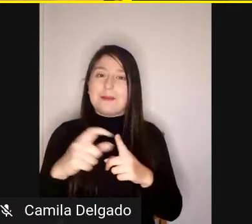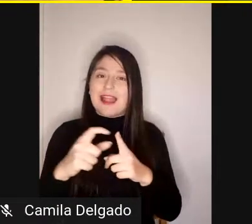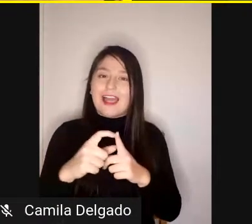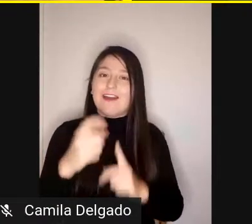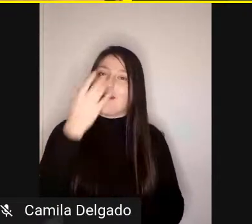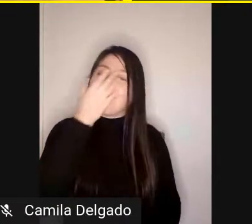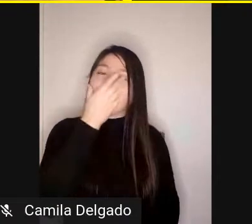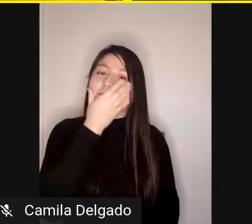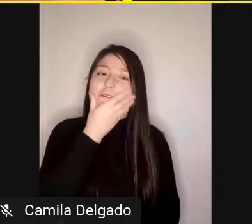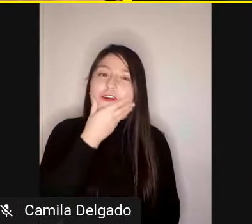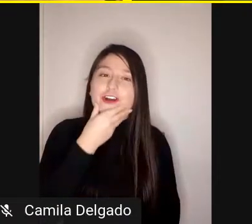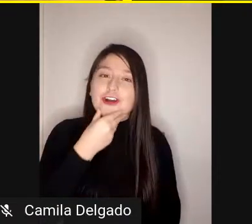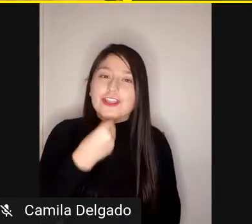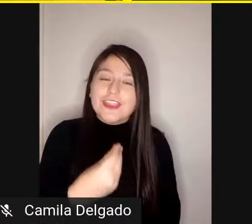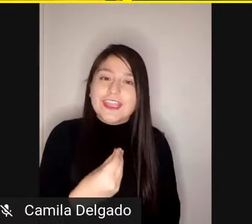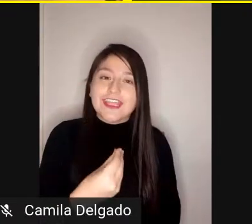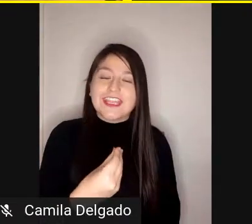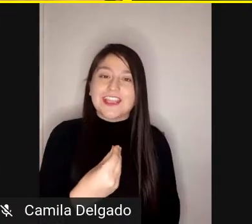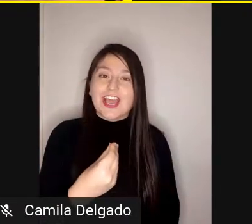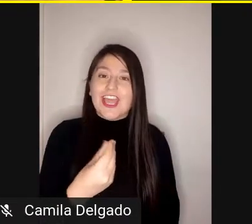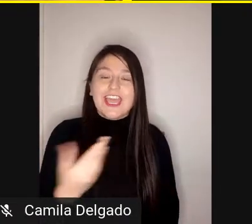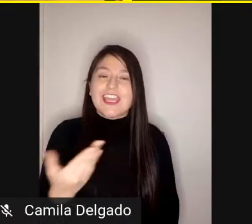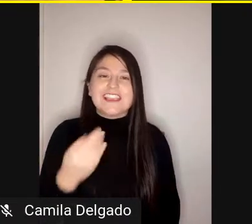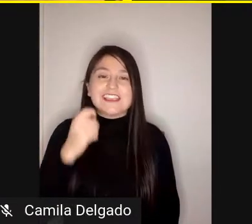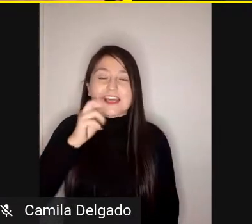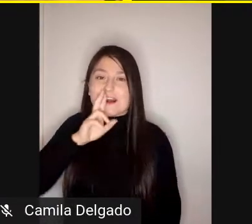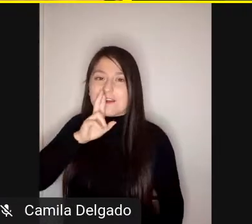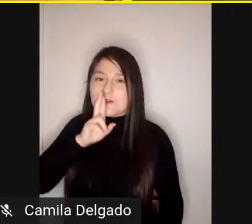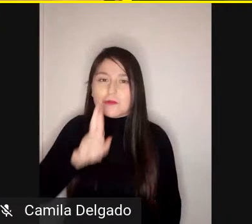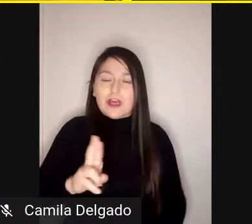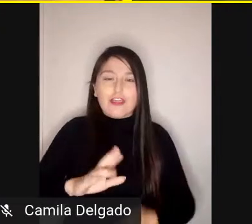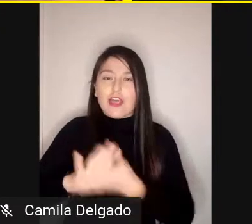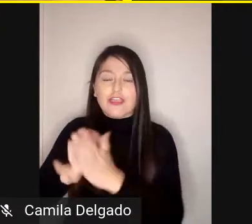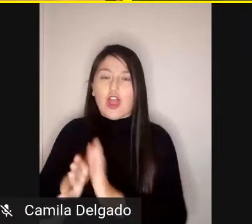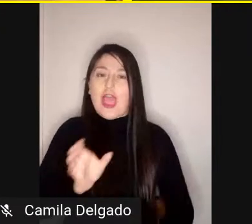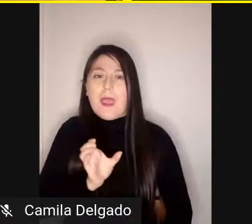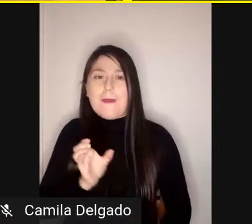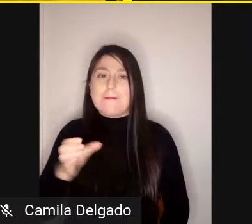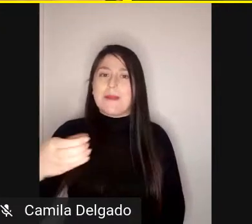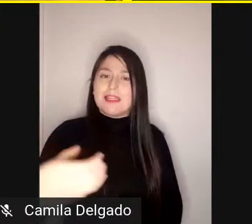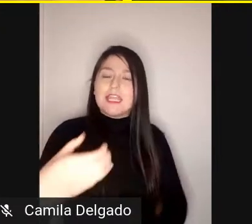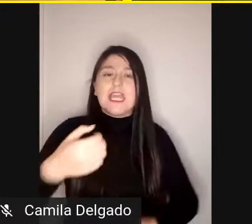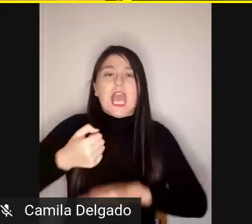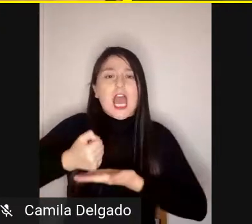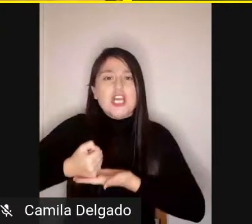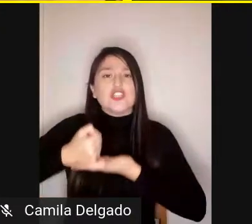que es la resultante de todo lo que hemos dicho, la empatía, la solidaridad,